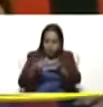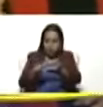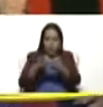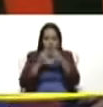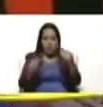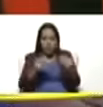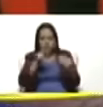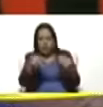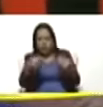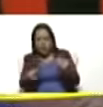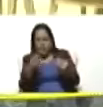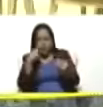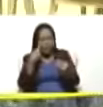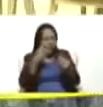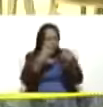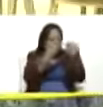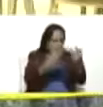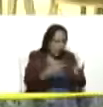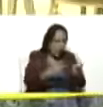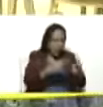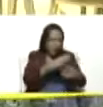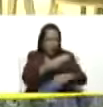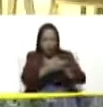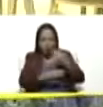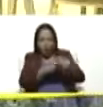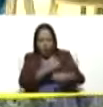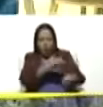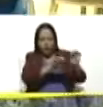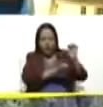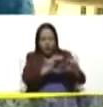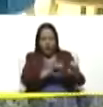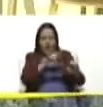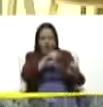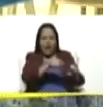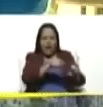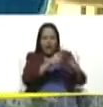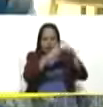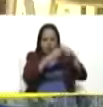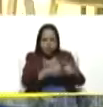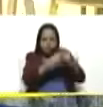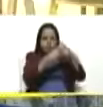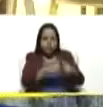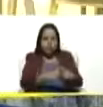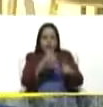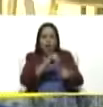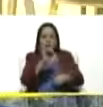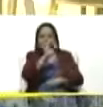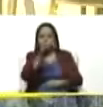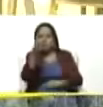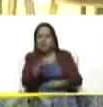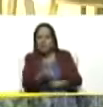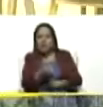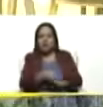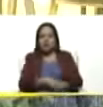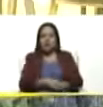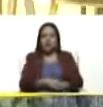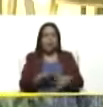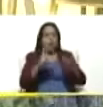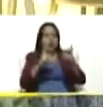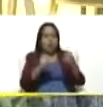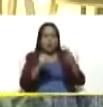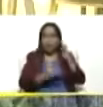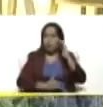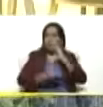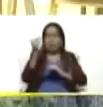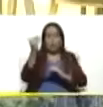ve el comportamiento de esos números. Entonces, de ahí sale la puntuación, de ese promedio que está allí. Si hay un número que es muy